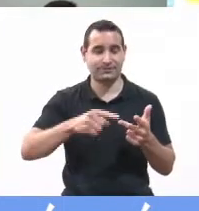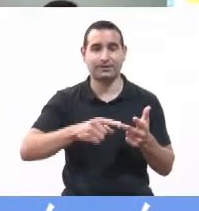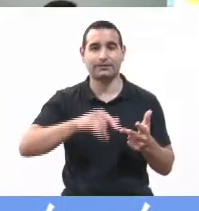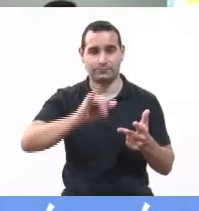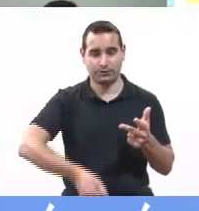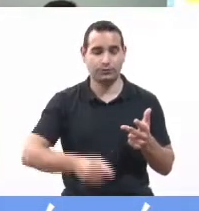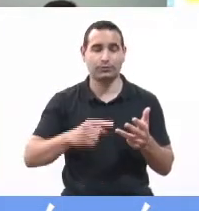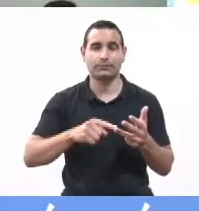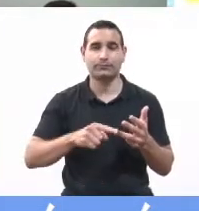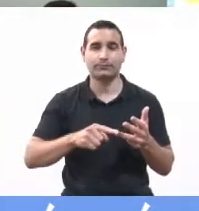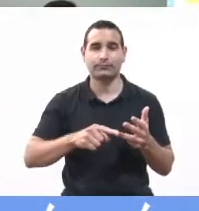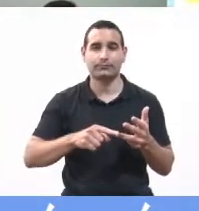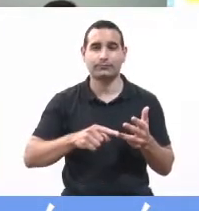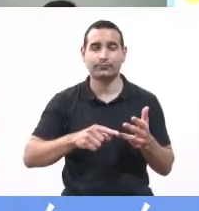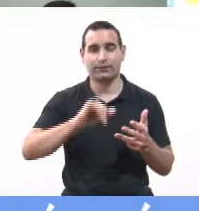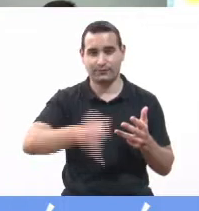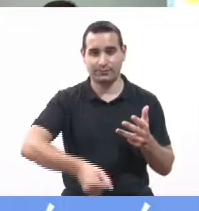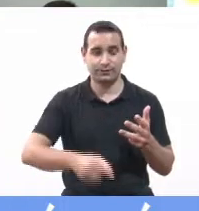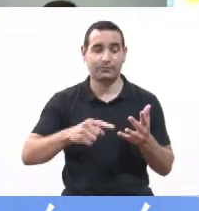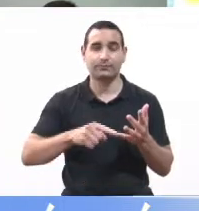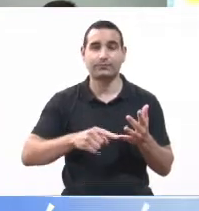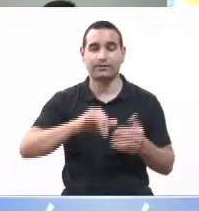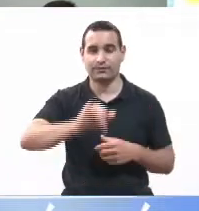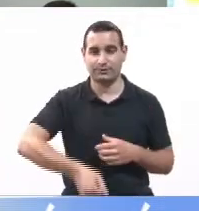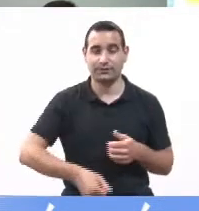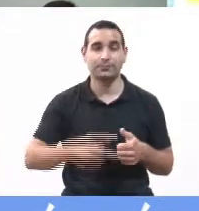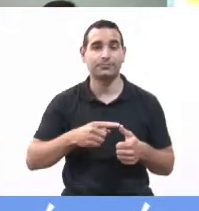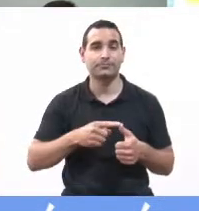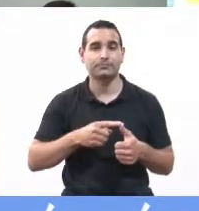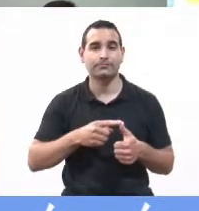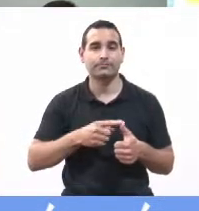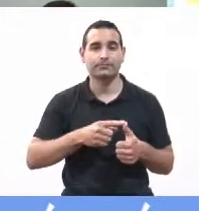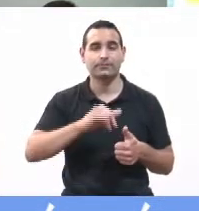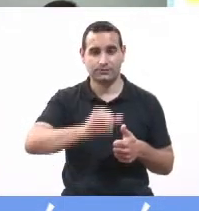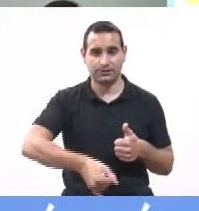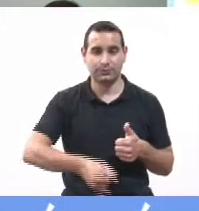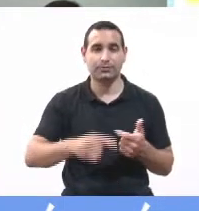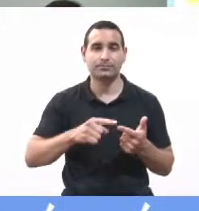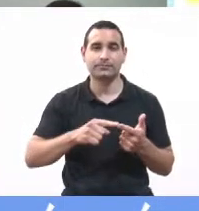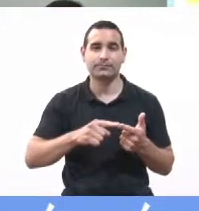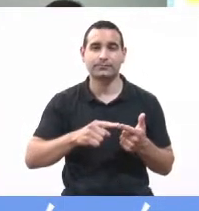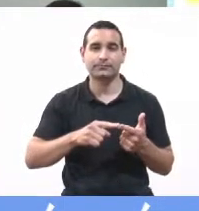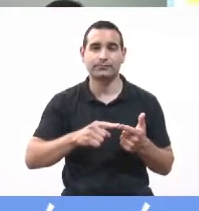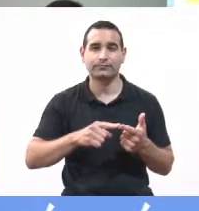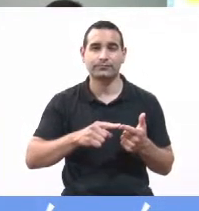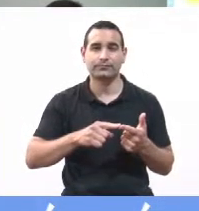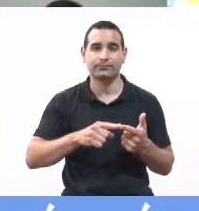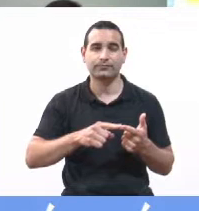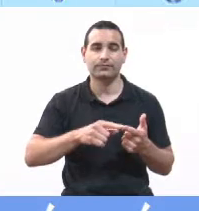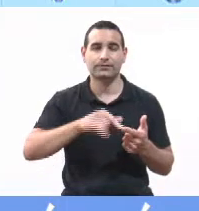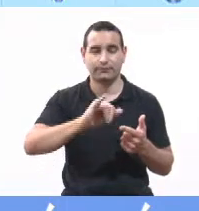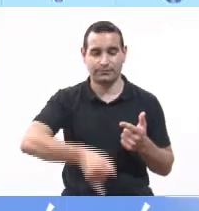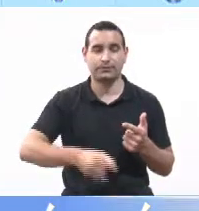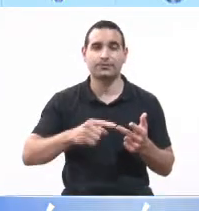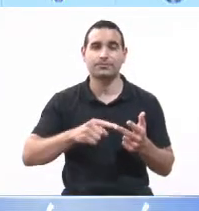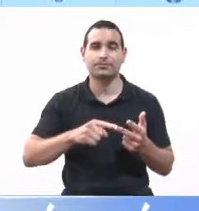García Raburo, afirmativo. Jacopo, afirmativo. Jiménez, afirmativo. Gladys González, afirmativo. María Teresa